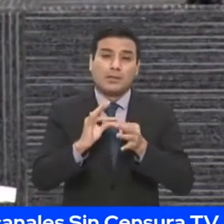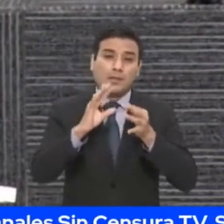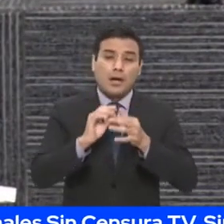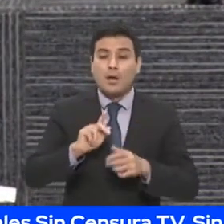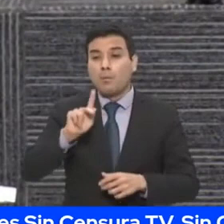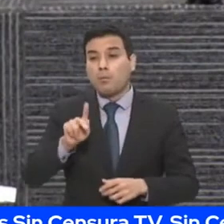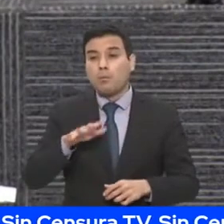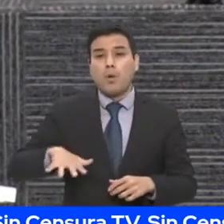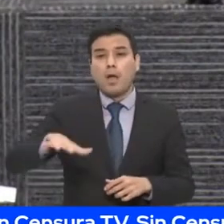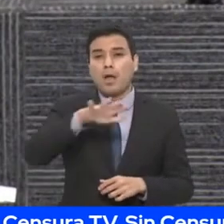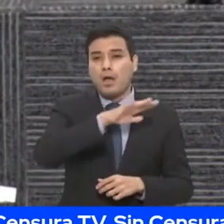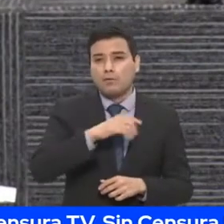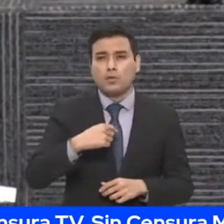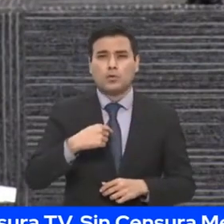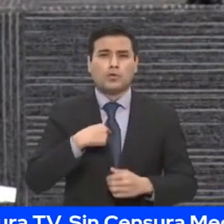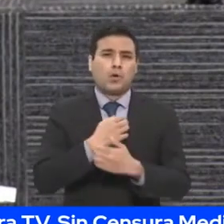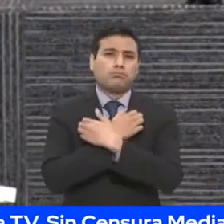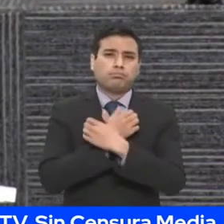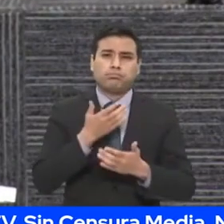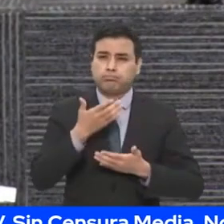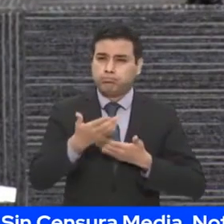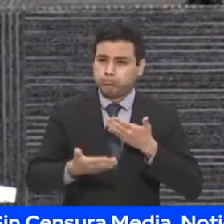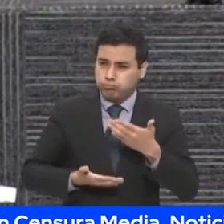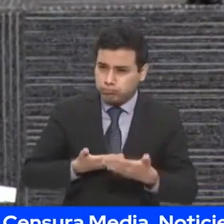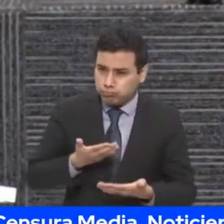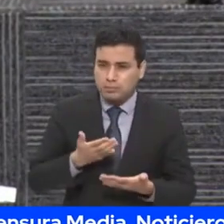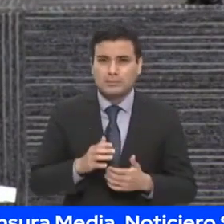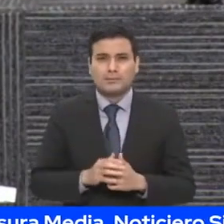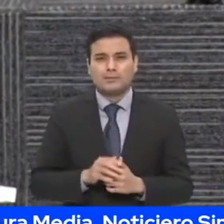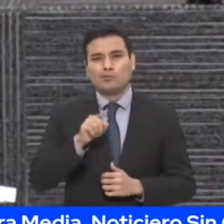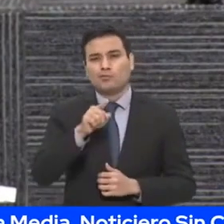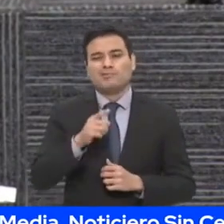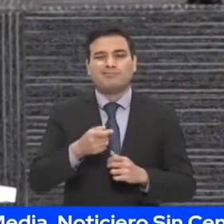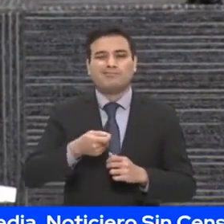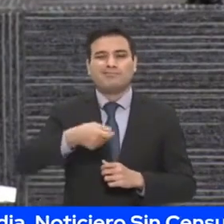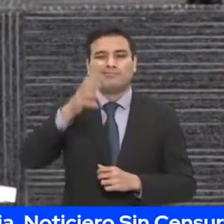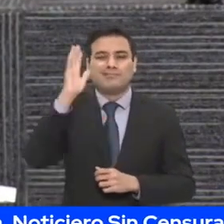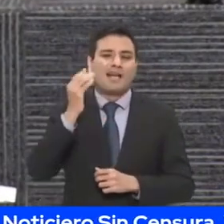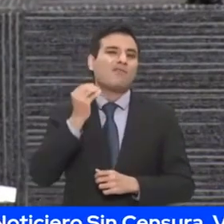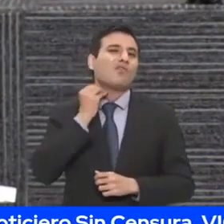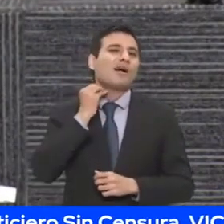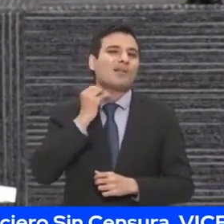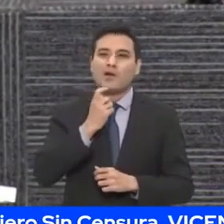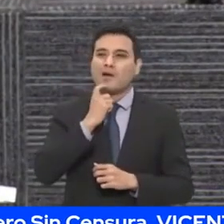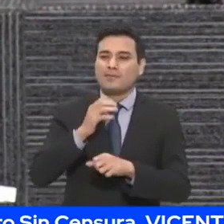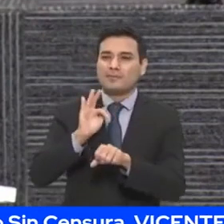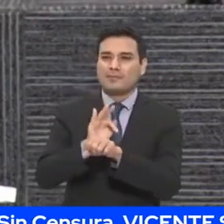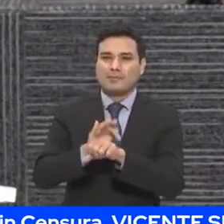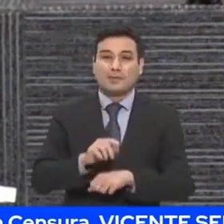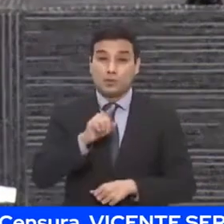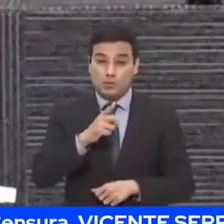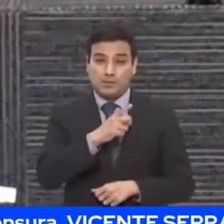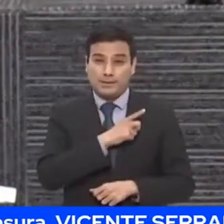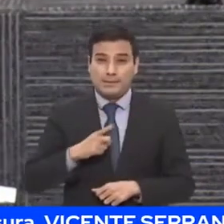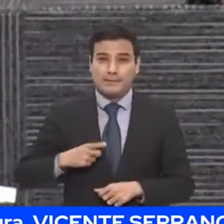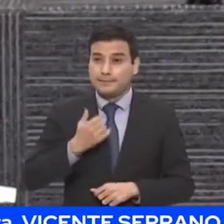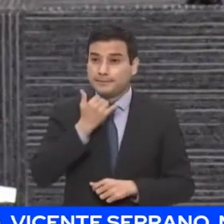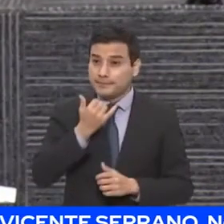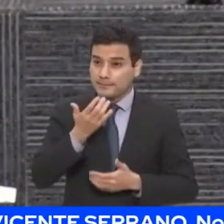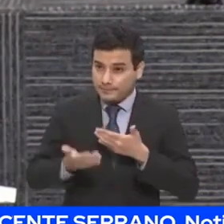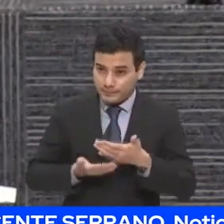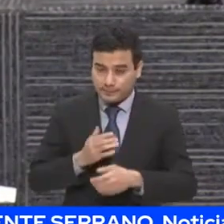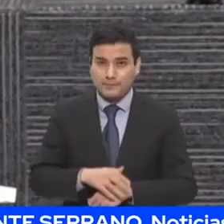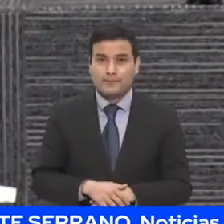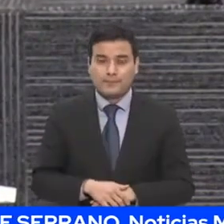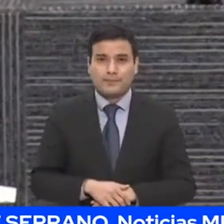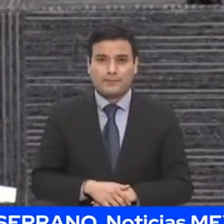a dar clases de moral, a nuestro amigo el abogado del obradorismo, debiera usted venir a pedir disculpas a este Consejo General de